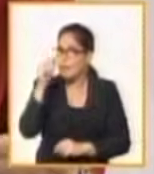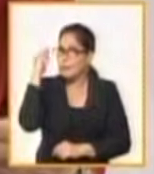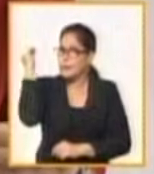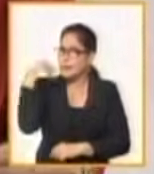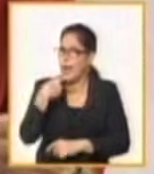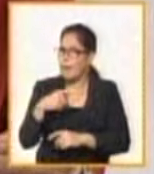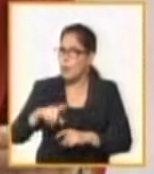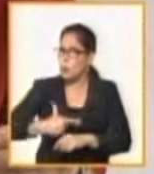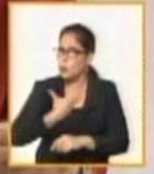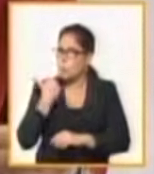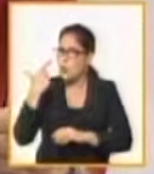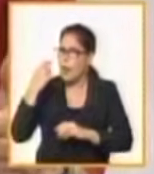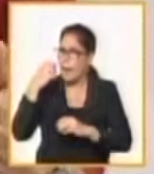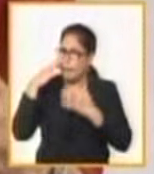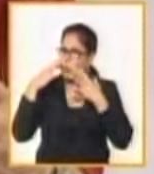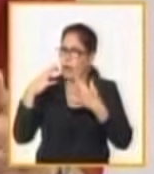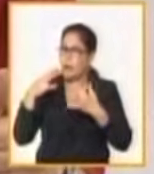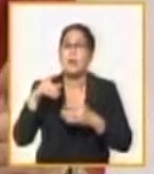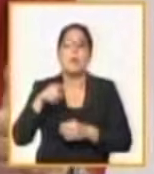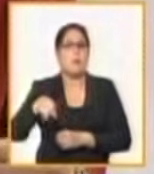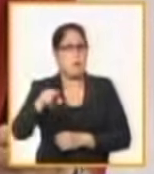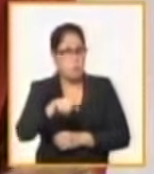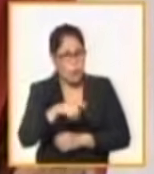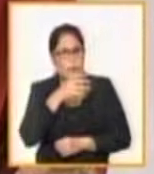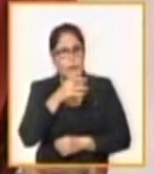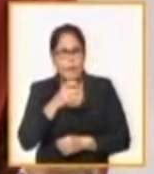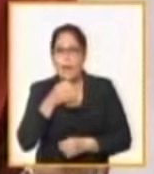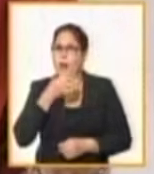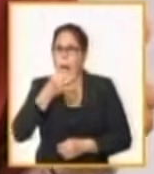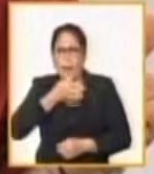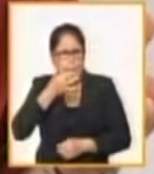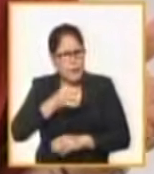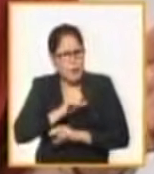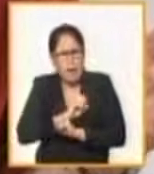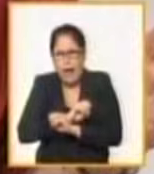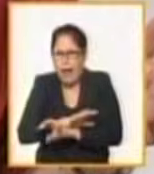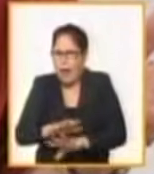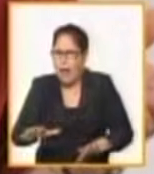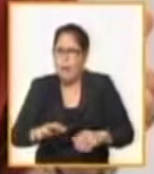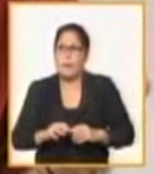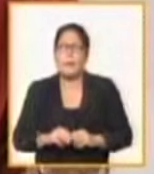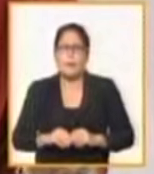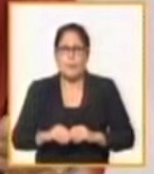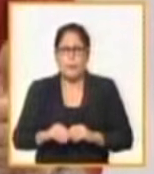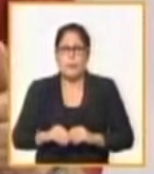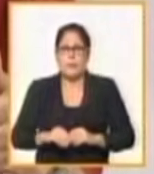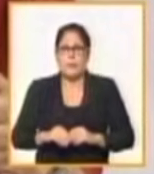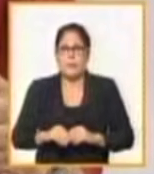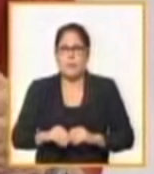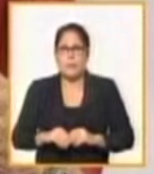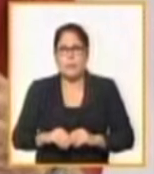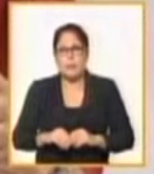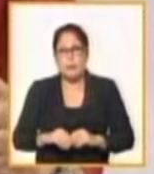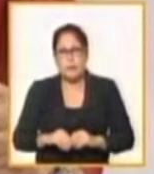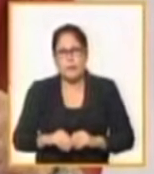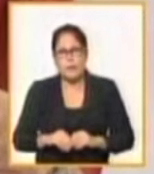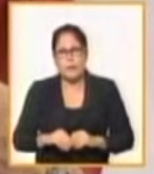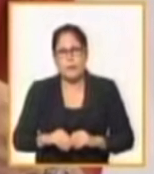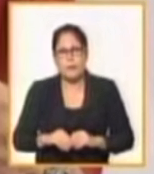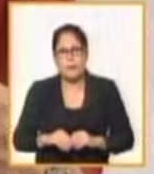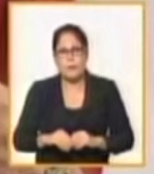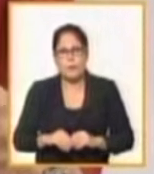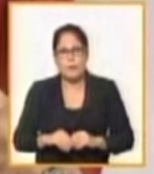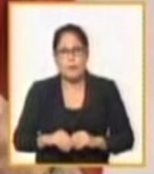con una obra sólida, y pudo hacerlo con 35 años no cumplidos todavía, porque tenía esa